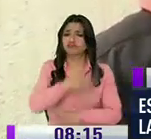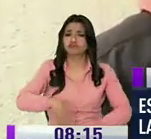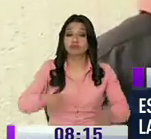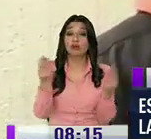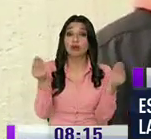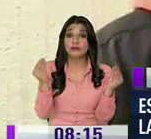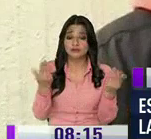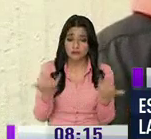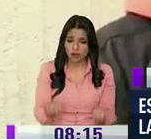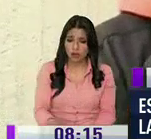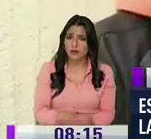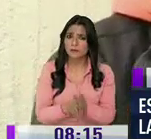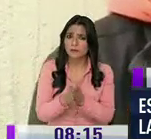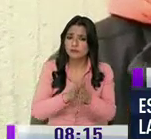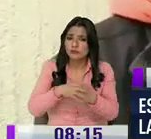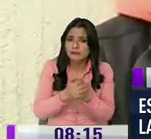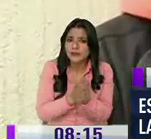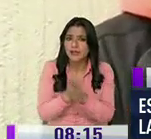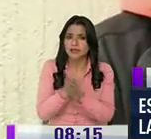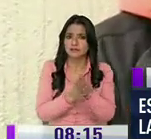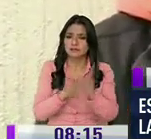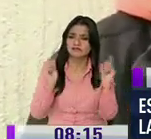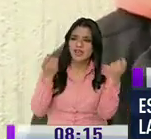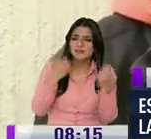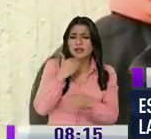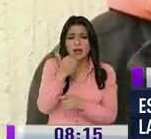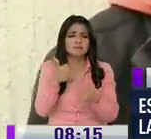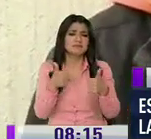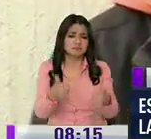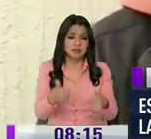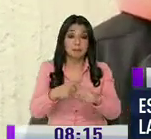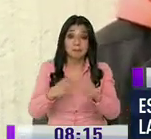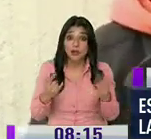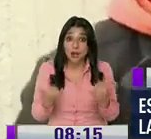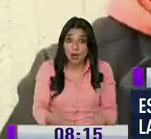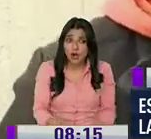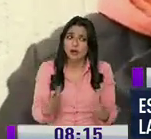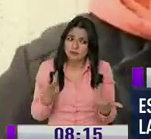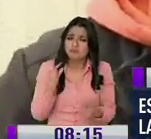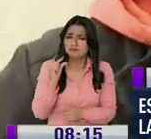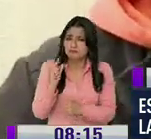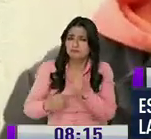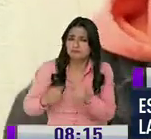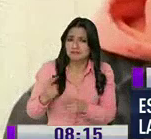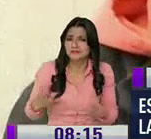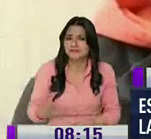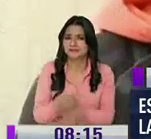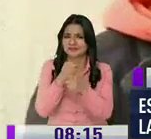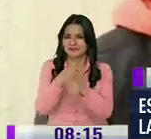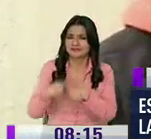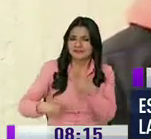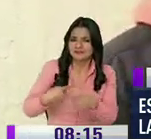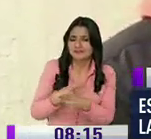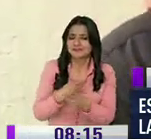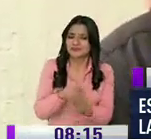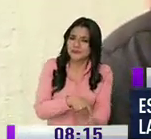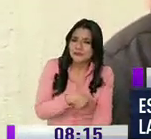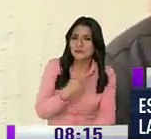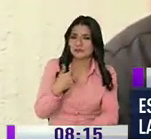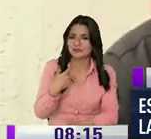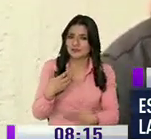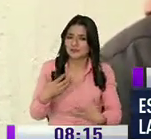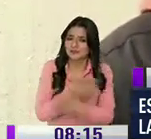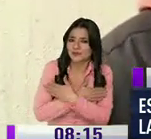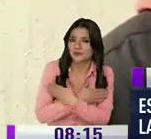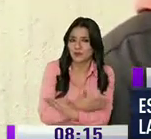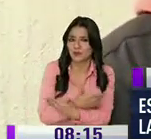de ahora. Ahora todos piensan en salir a fiestas, no piensan rescatar un poco las tradiciones, que es algo bueno, o sea, podemos disfrutar algo que ha pasado de